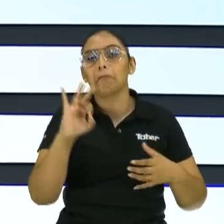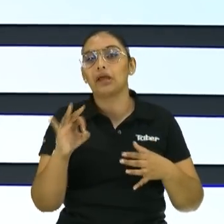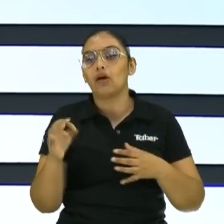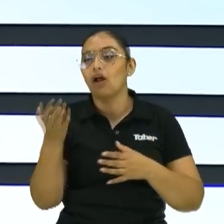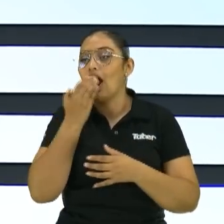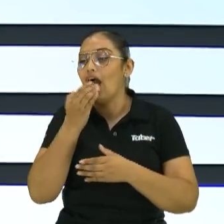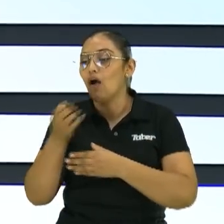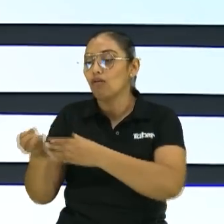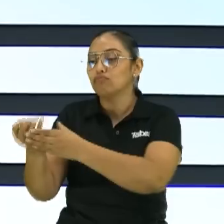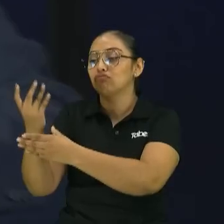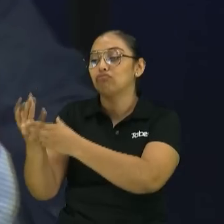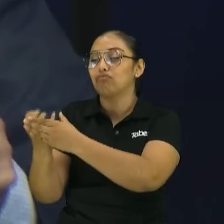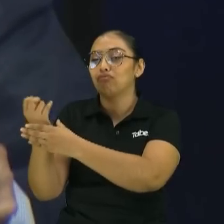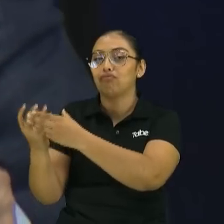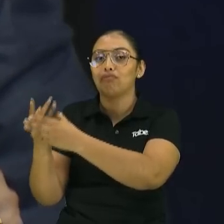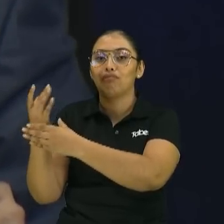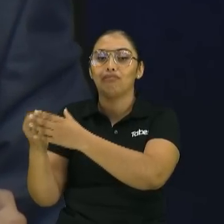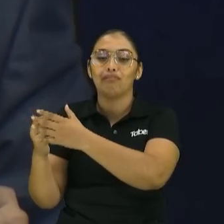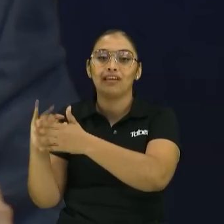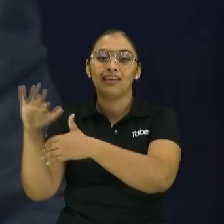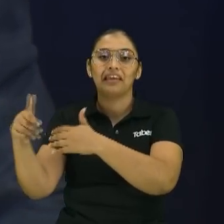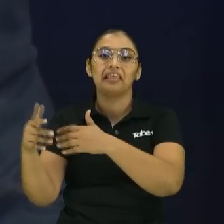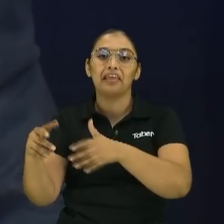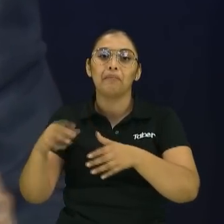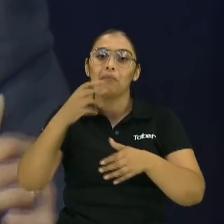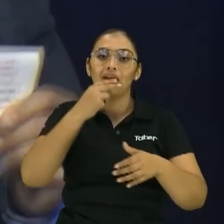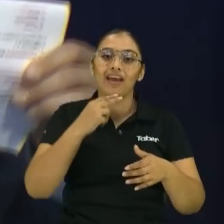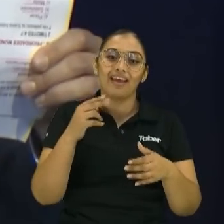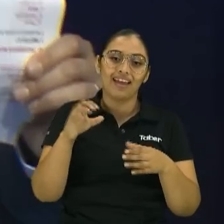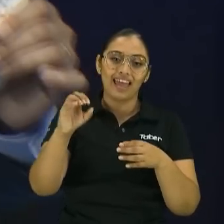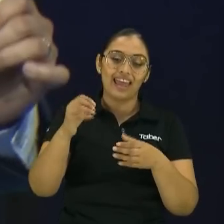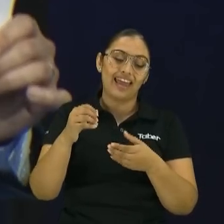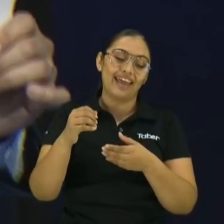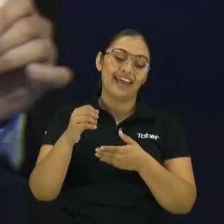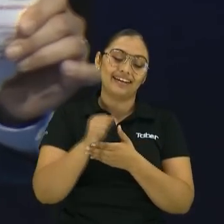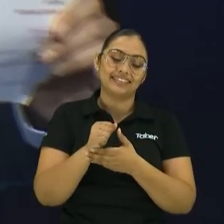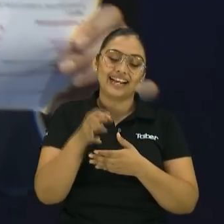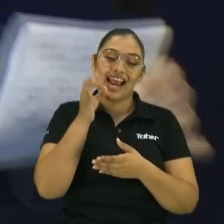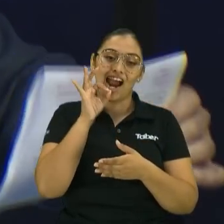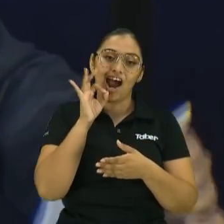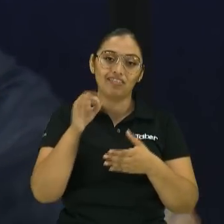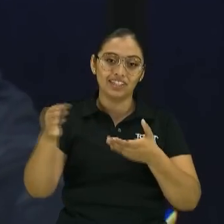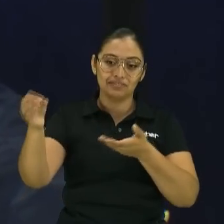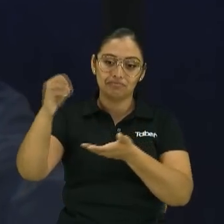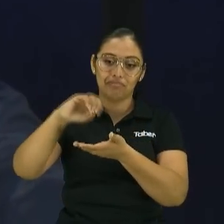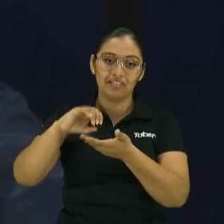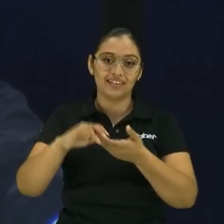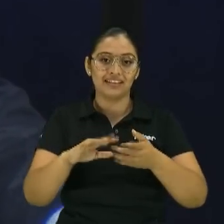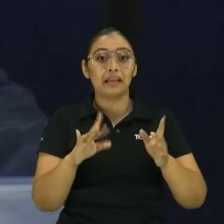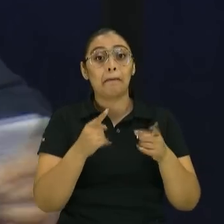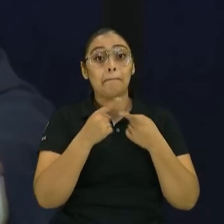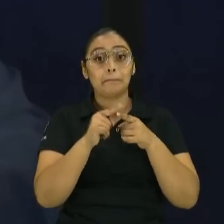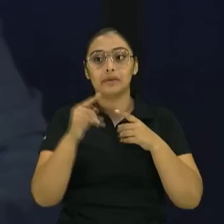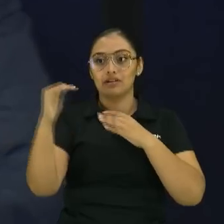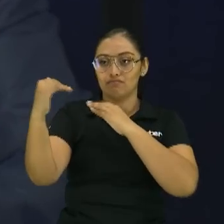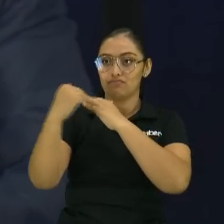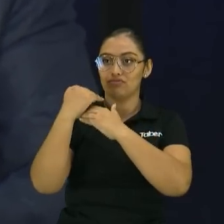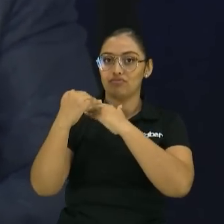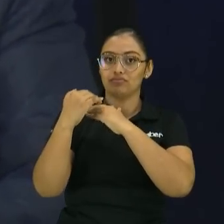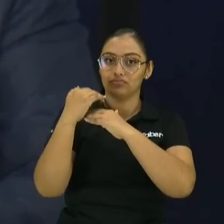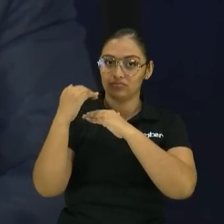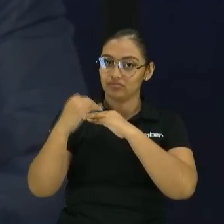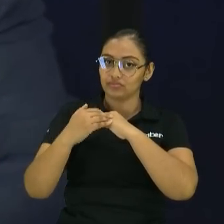una cosa y me regaló seis botes de Jarabe de